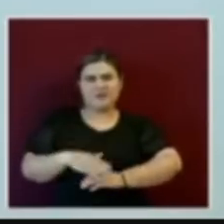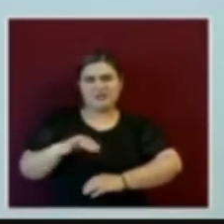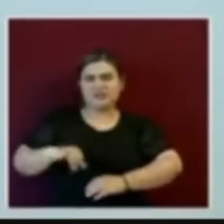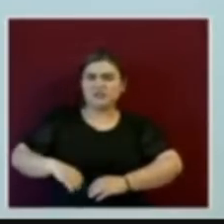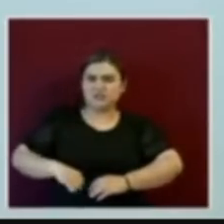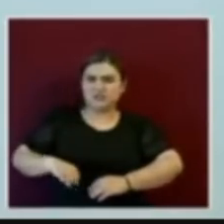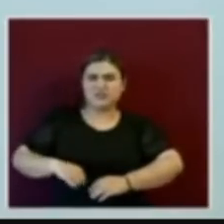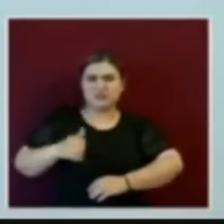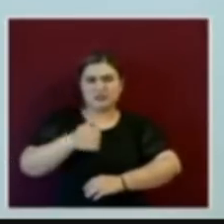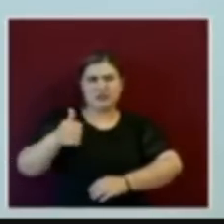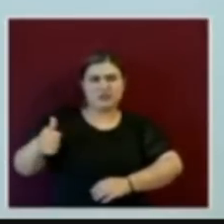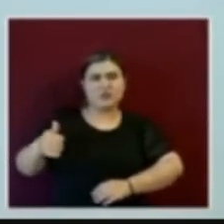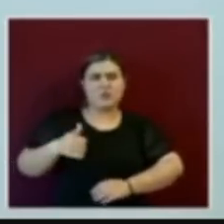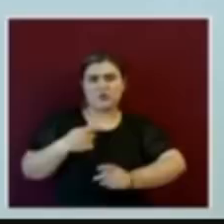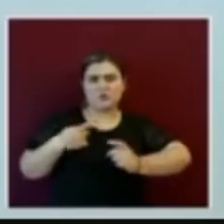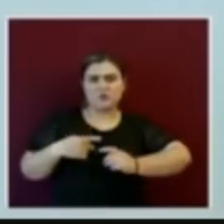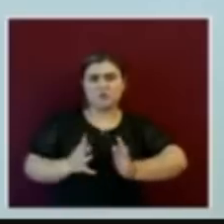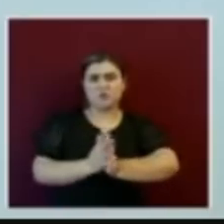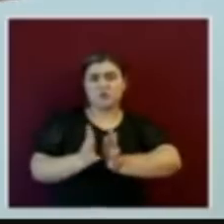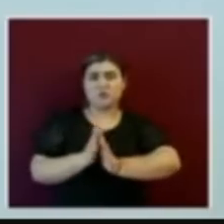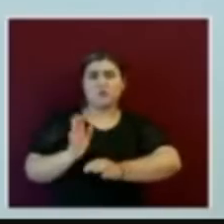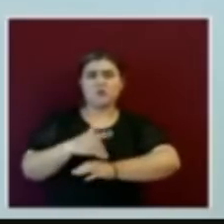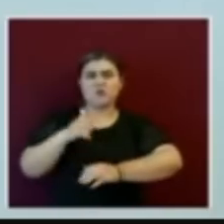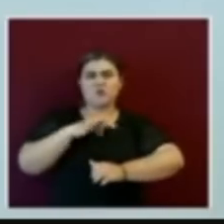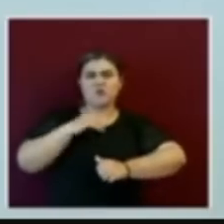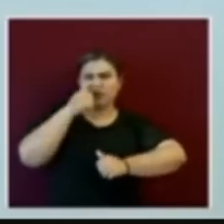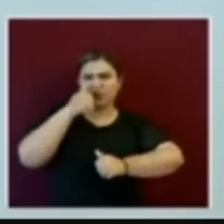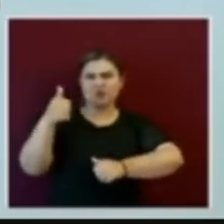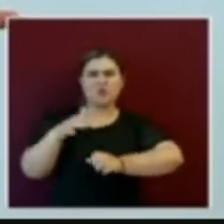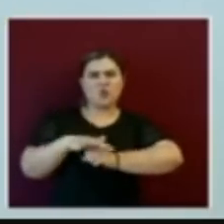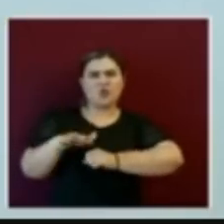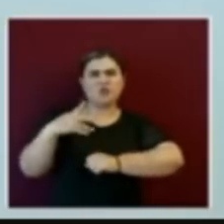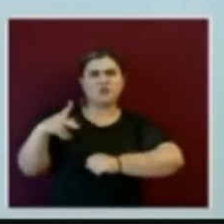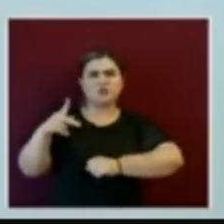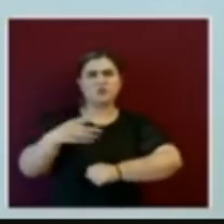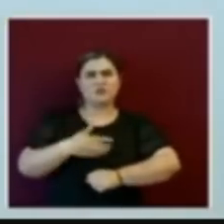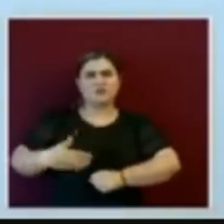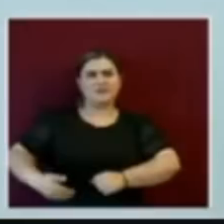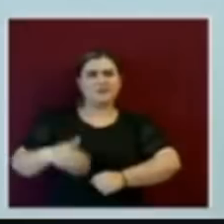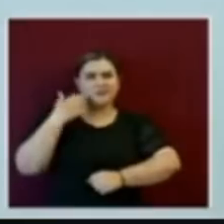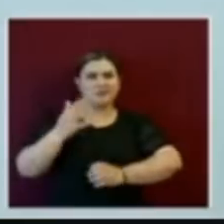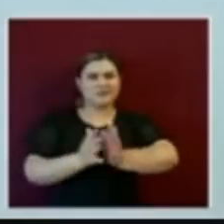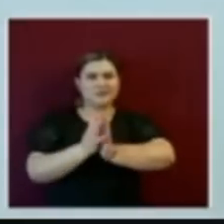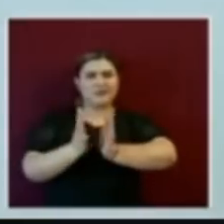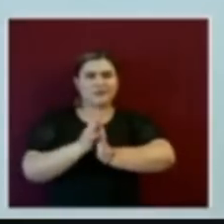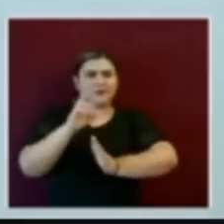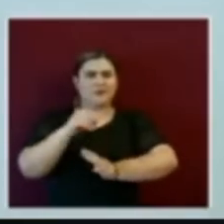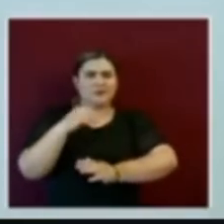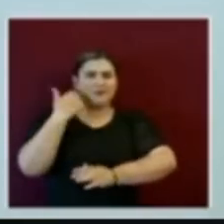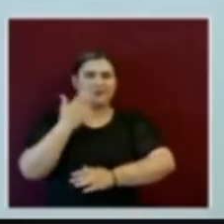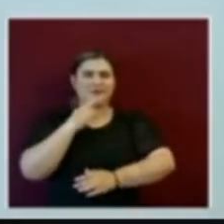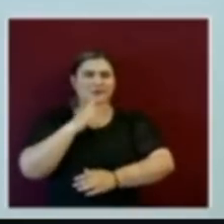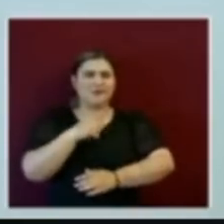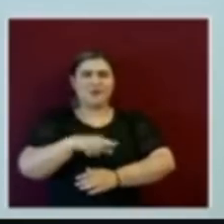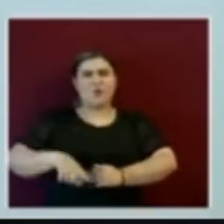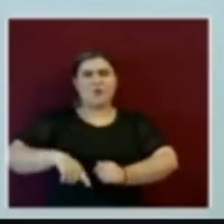interesante para cada uno de los asistentes escuchar al presidente que escuchar algún gobernador,